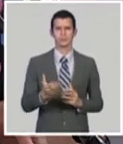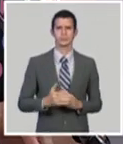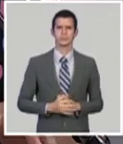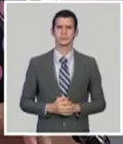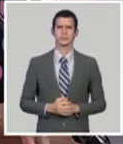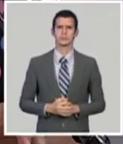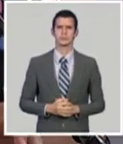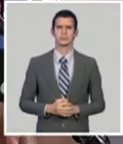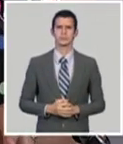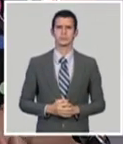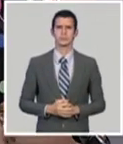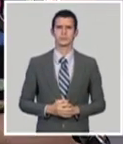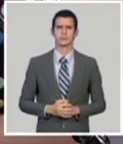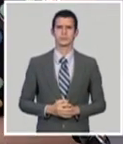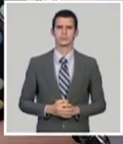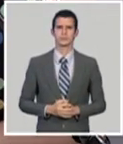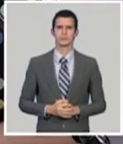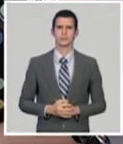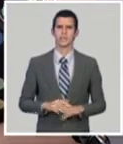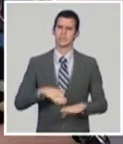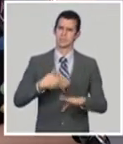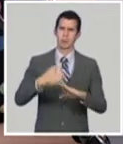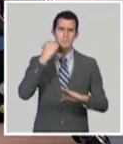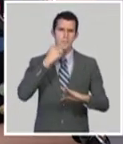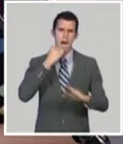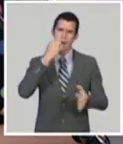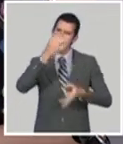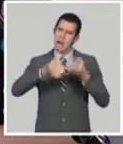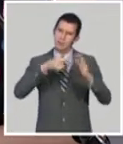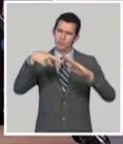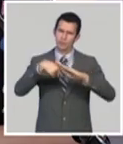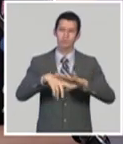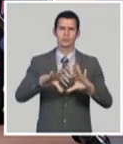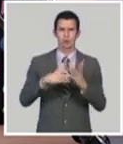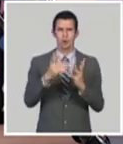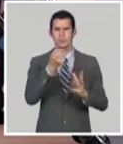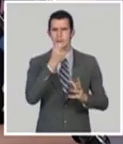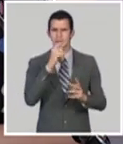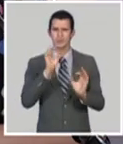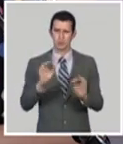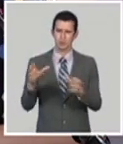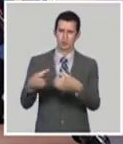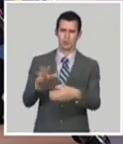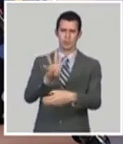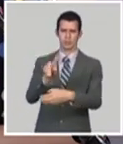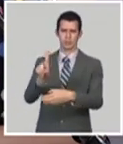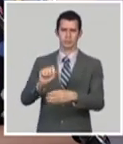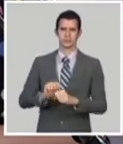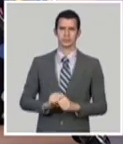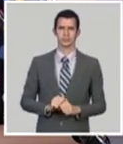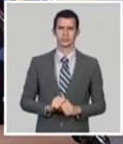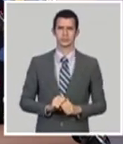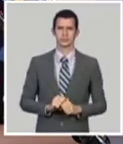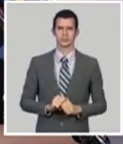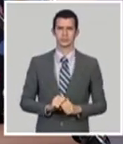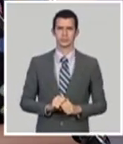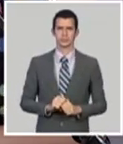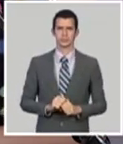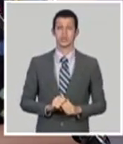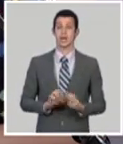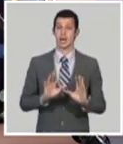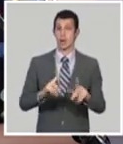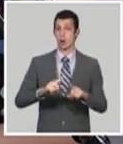está en este tema y después nos vamos a referir ahí están incluso por los criterios propios de la población un grupo de